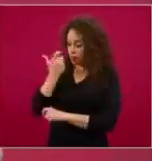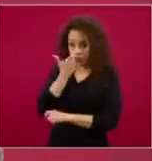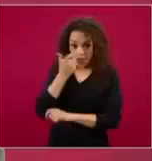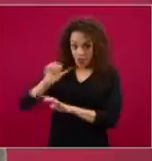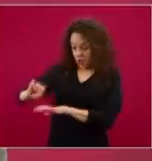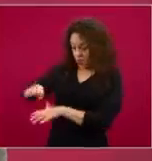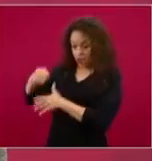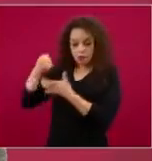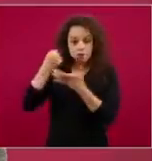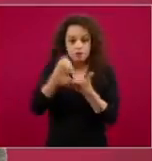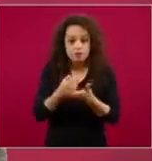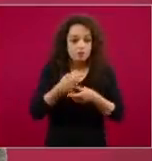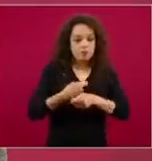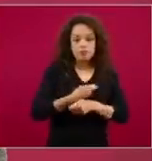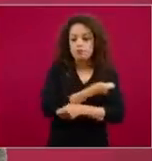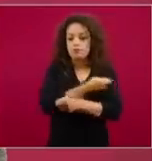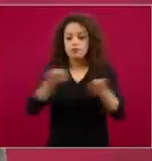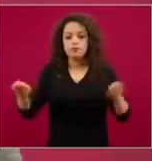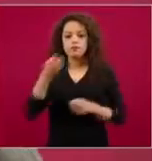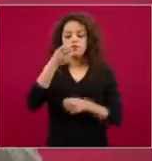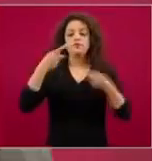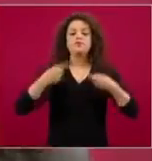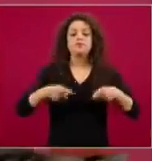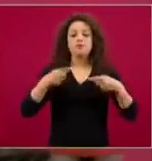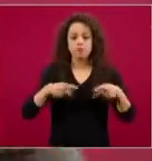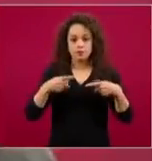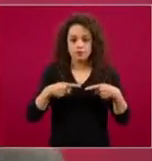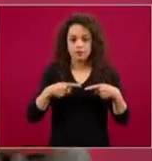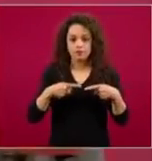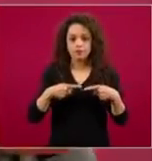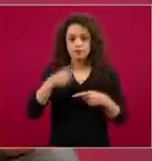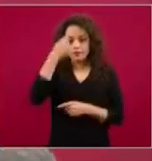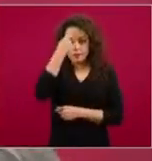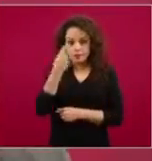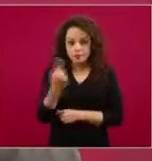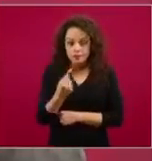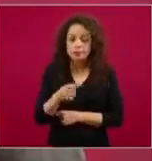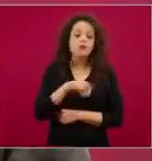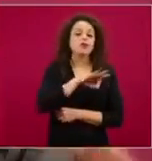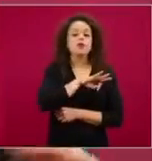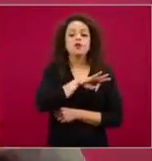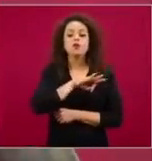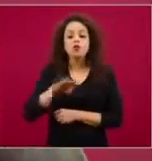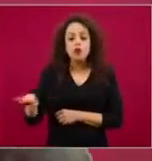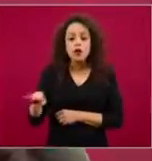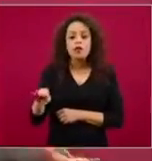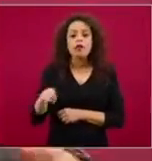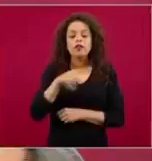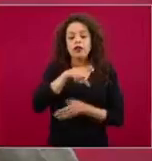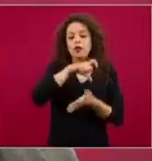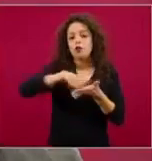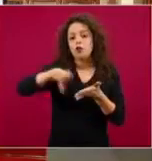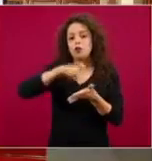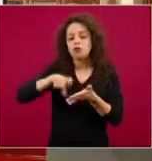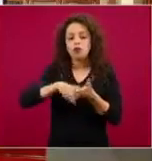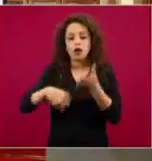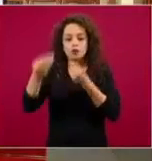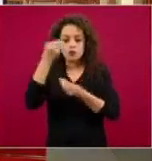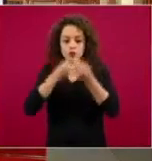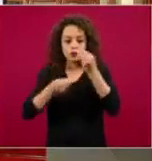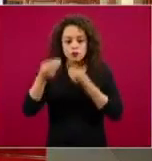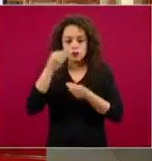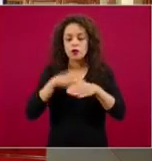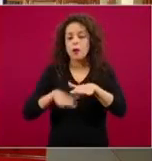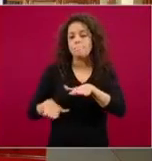viven en esta necesidad para mantener la capacidad de compra de alimentos, de